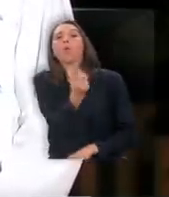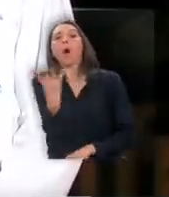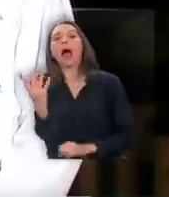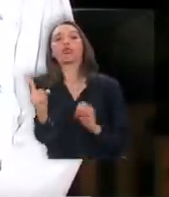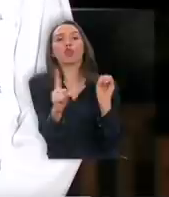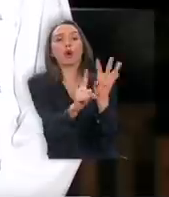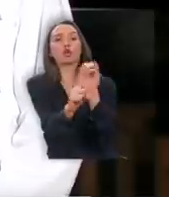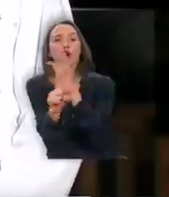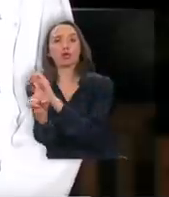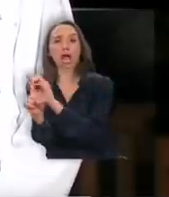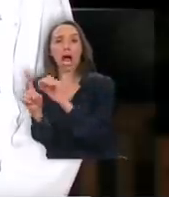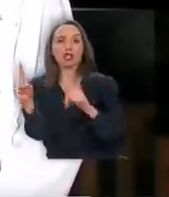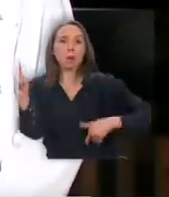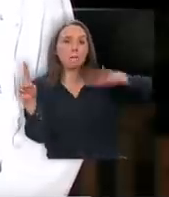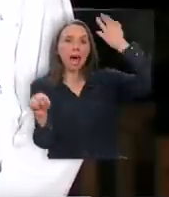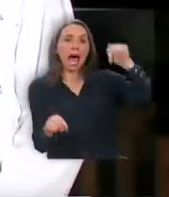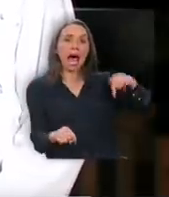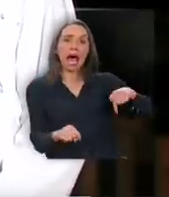complejo.